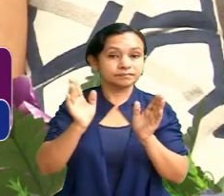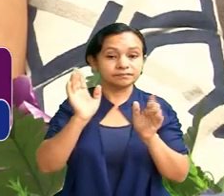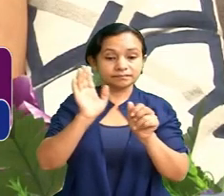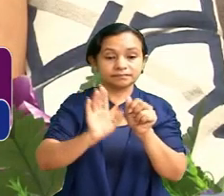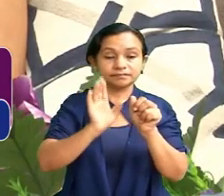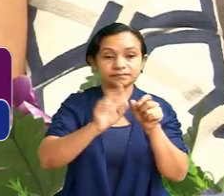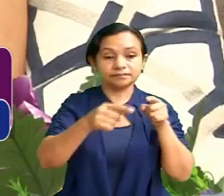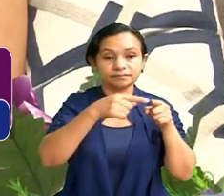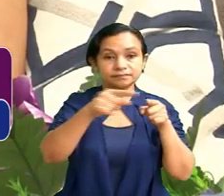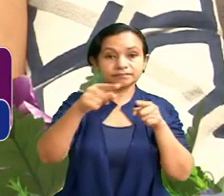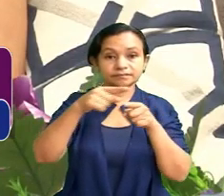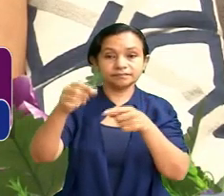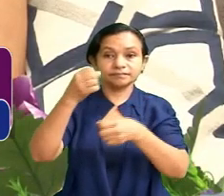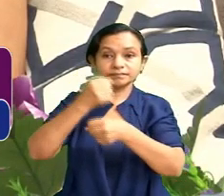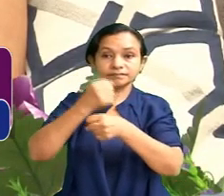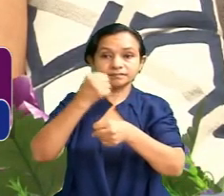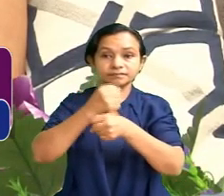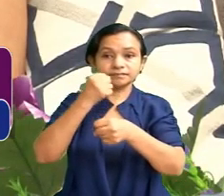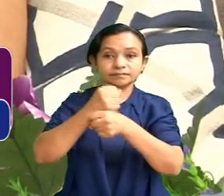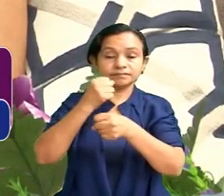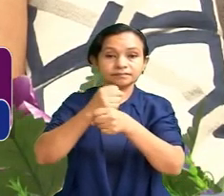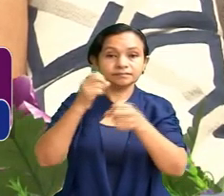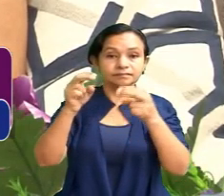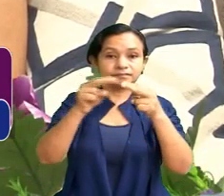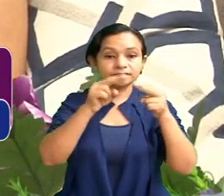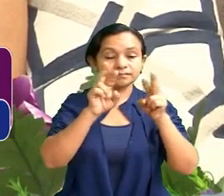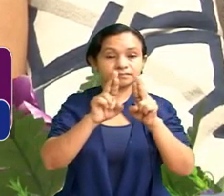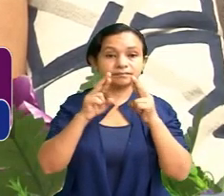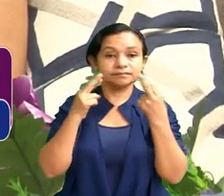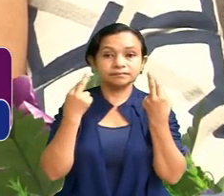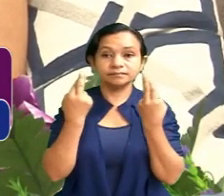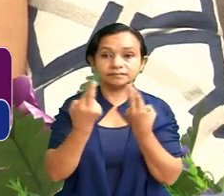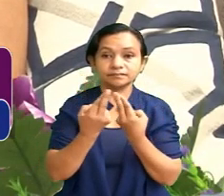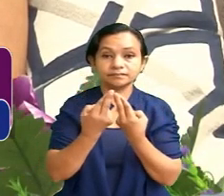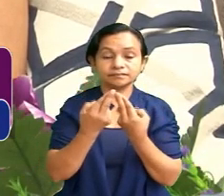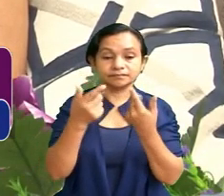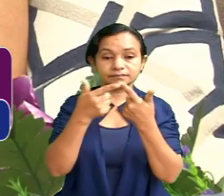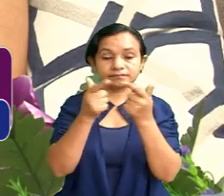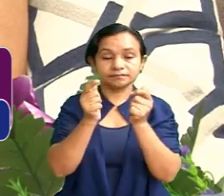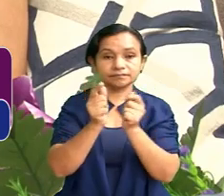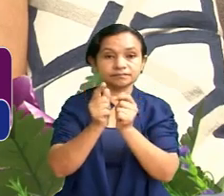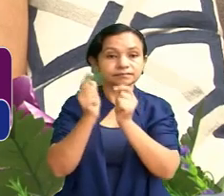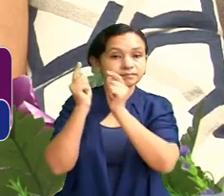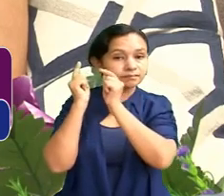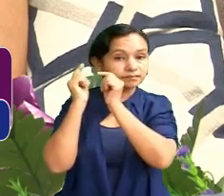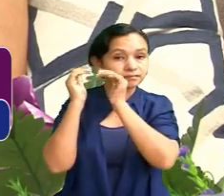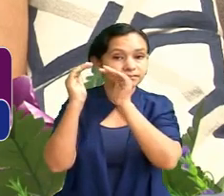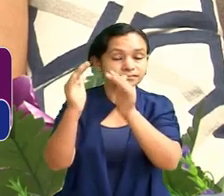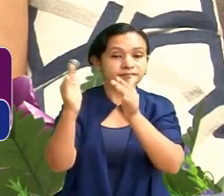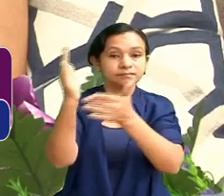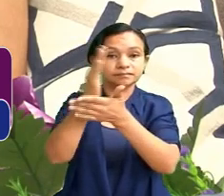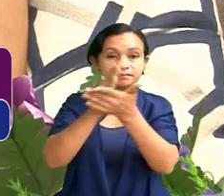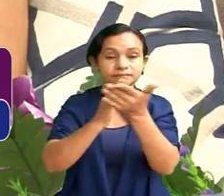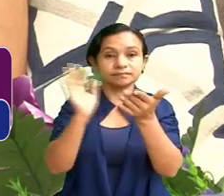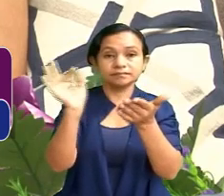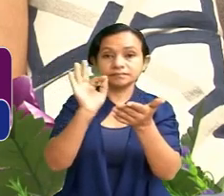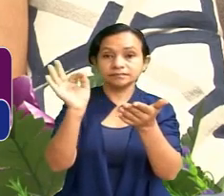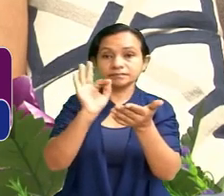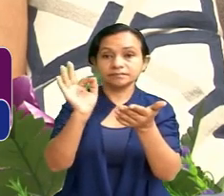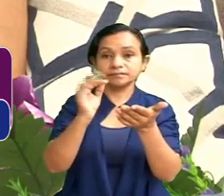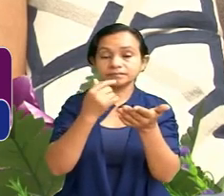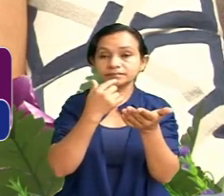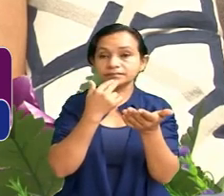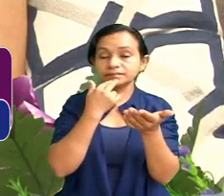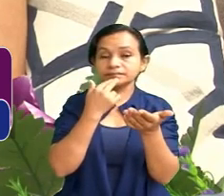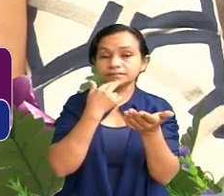hacen su proceso de trabajo de articulación reuniones y encuentros con el sector para consensuar también algunas pues porque qué sé yo